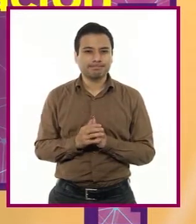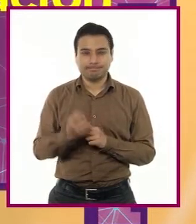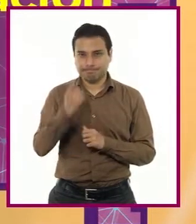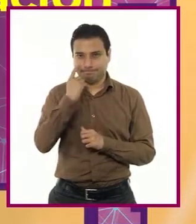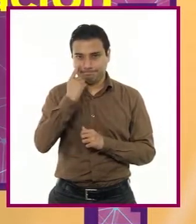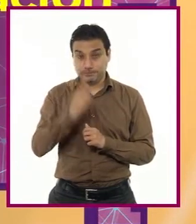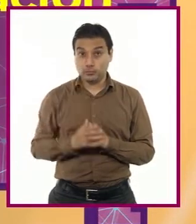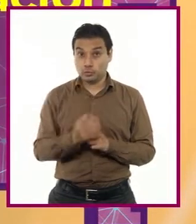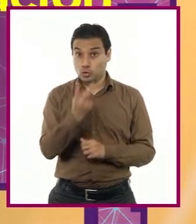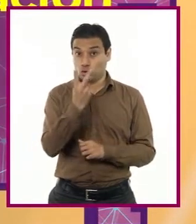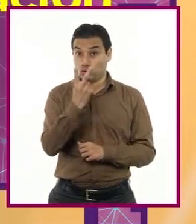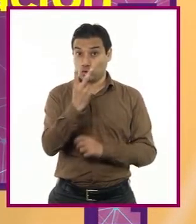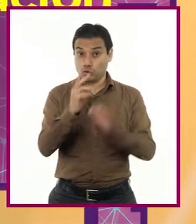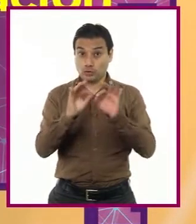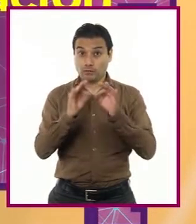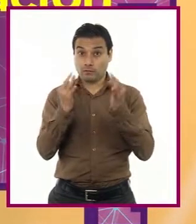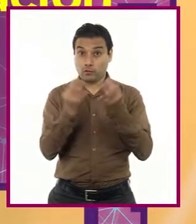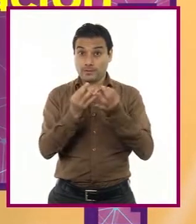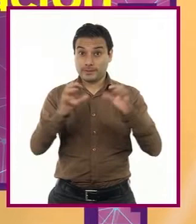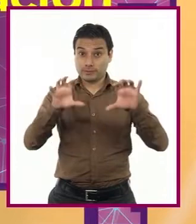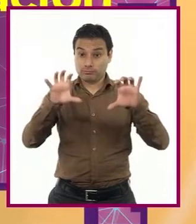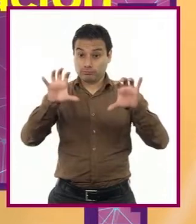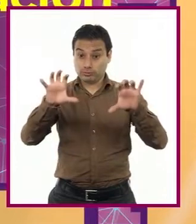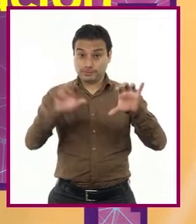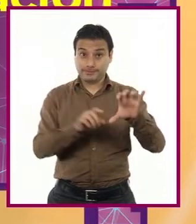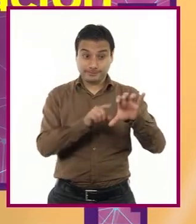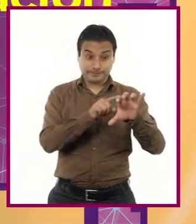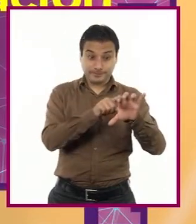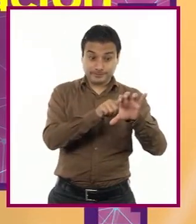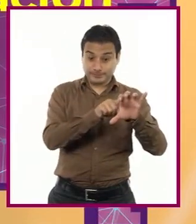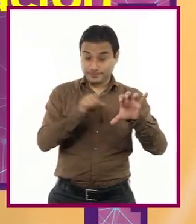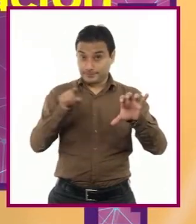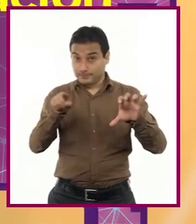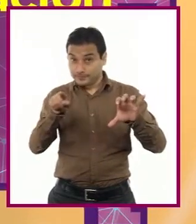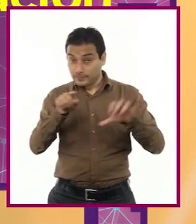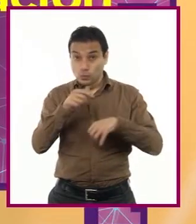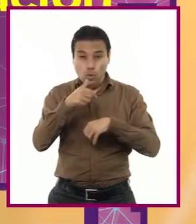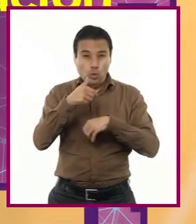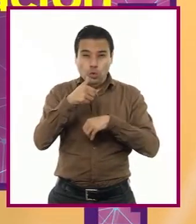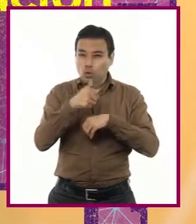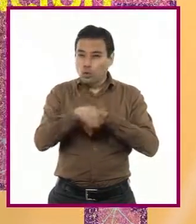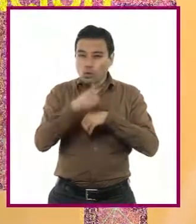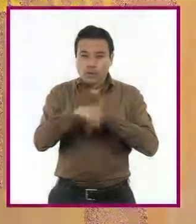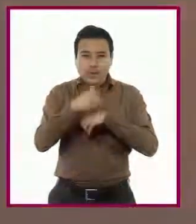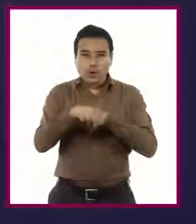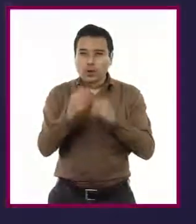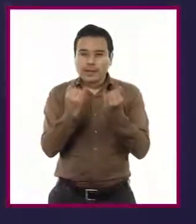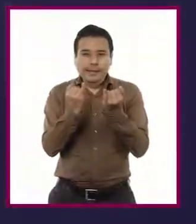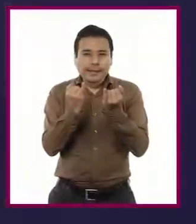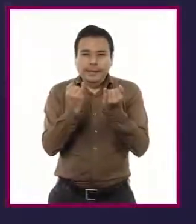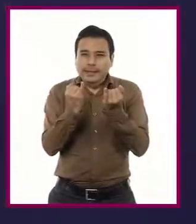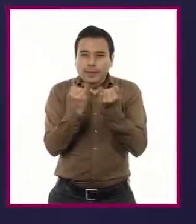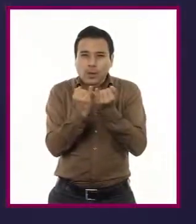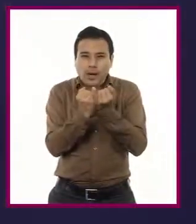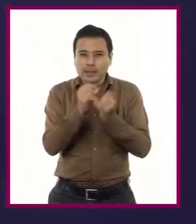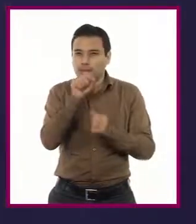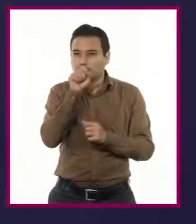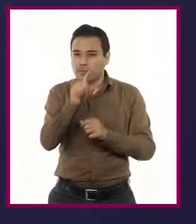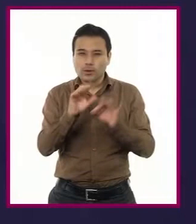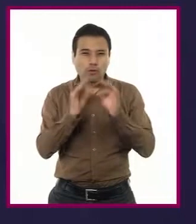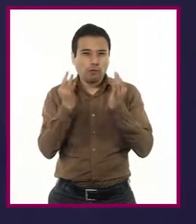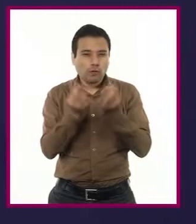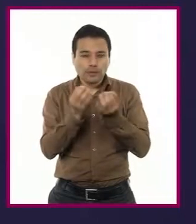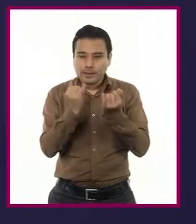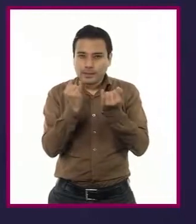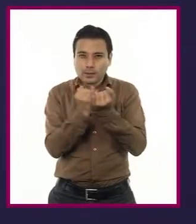aquellas que poseen las mismas dimensiones y la misma forma sin importar su posición u orientación. Un ejemplo muy